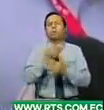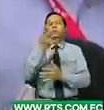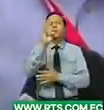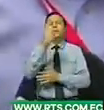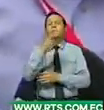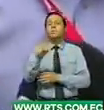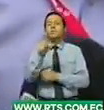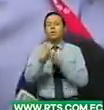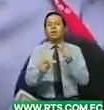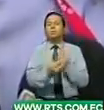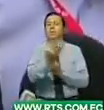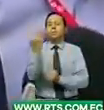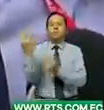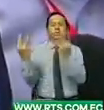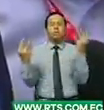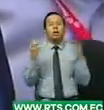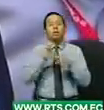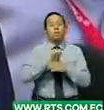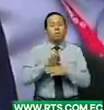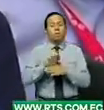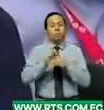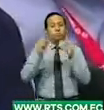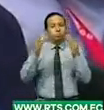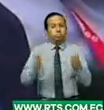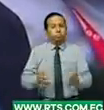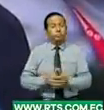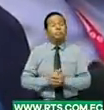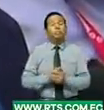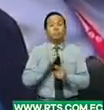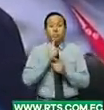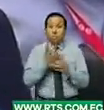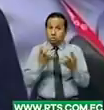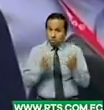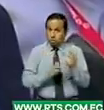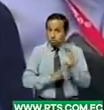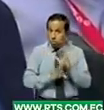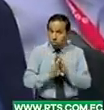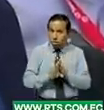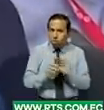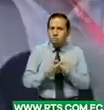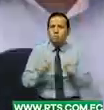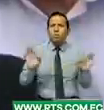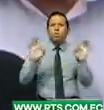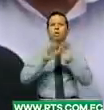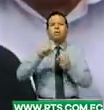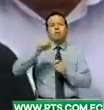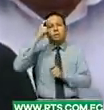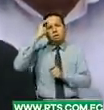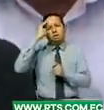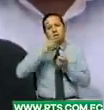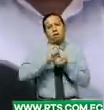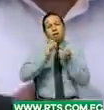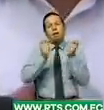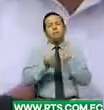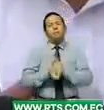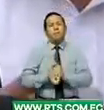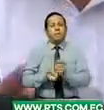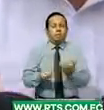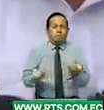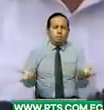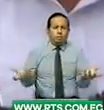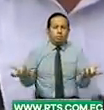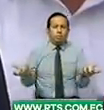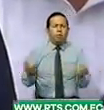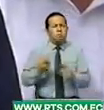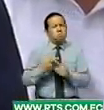ecuatorianos. Queremos prosperar, debemos cambiar la mentalidad. Pero no va a venir, pues,